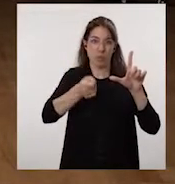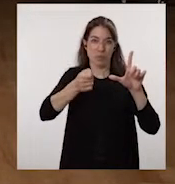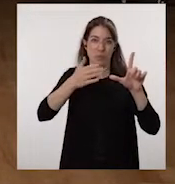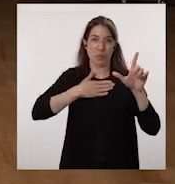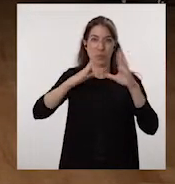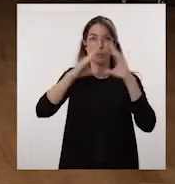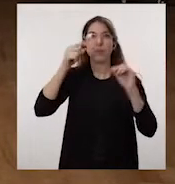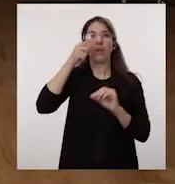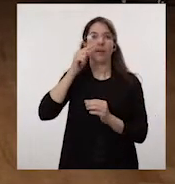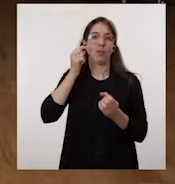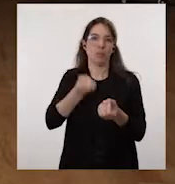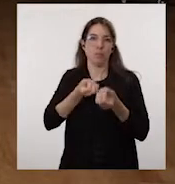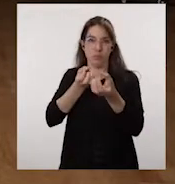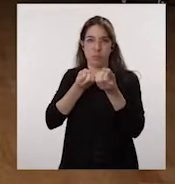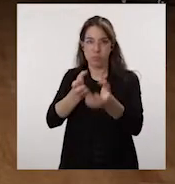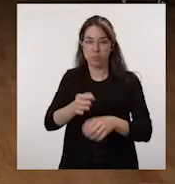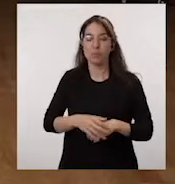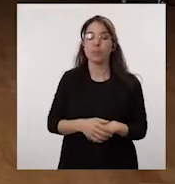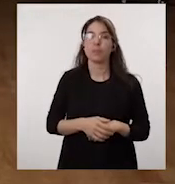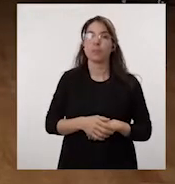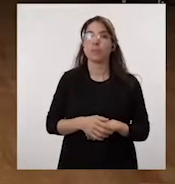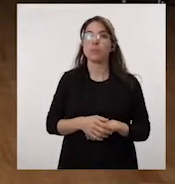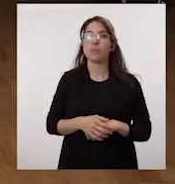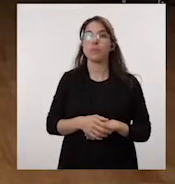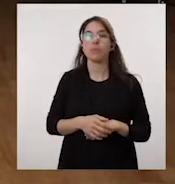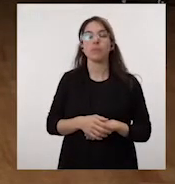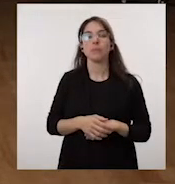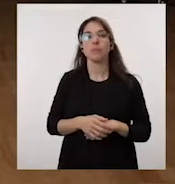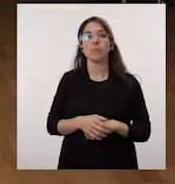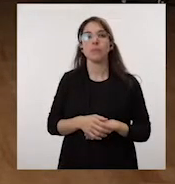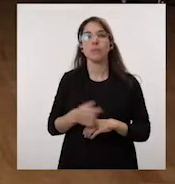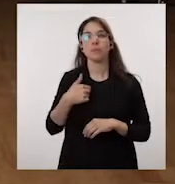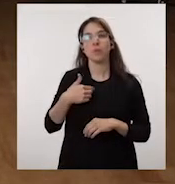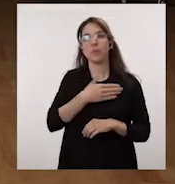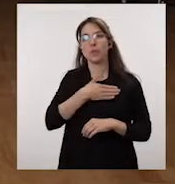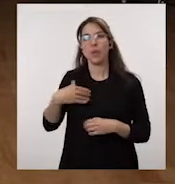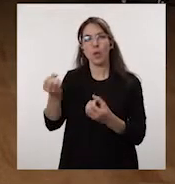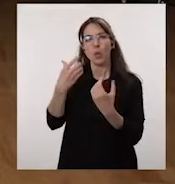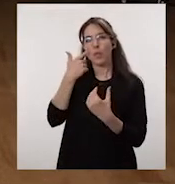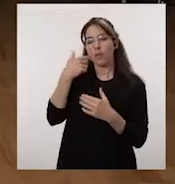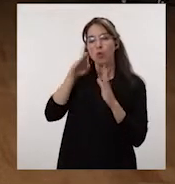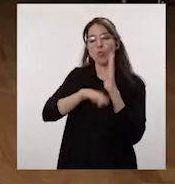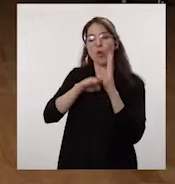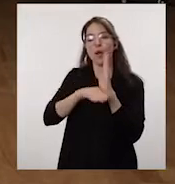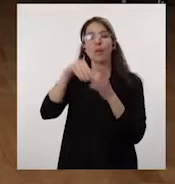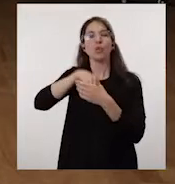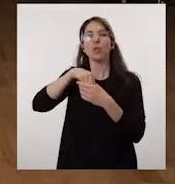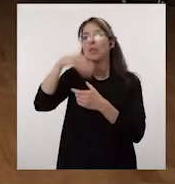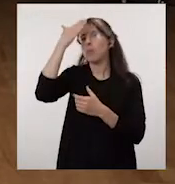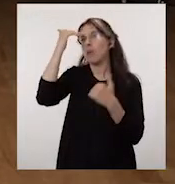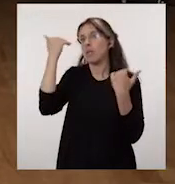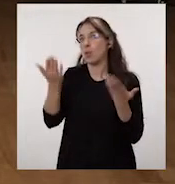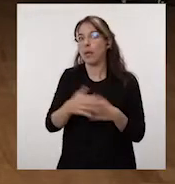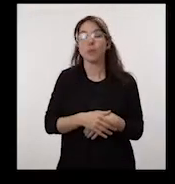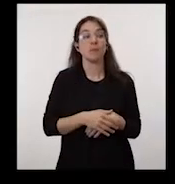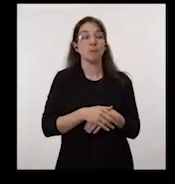universidad rey juan carlos me gustaría que las avanzadas y los principales contenidos de estos tres programas pues efectivamente